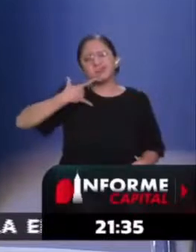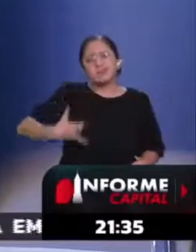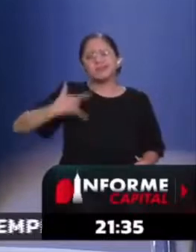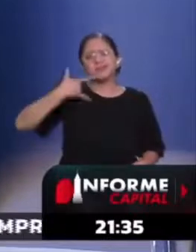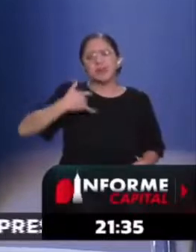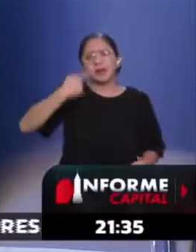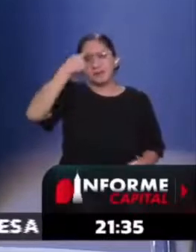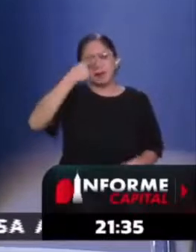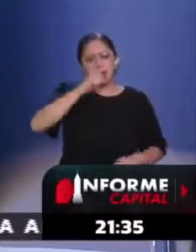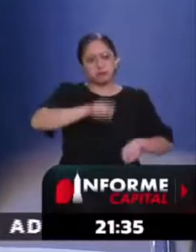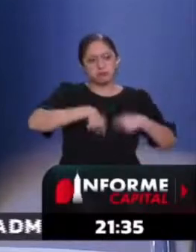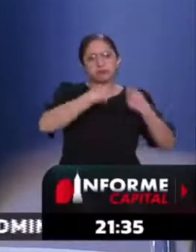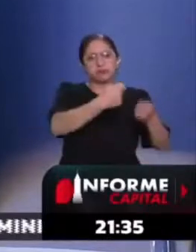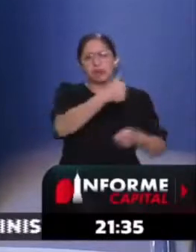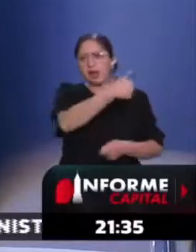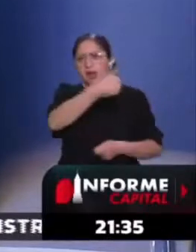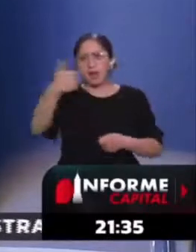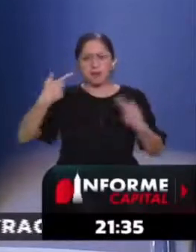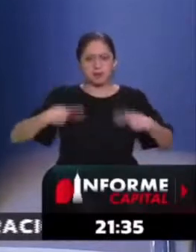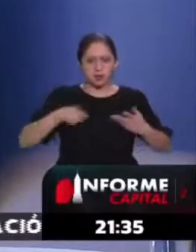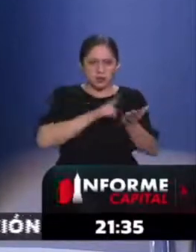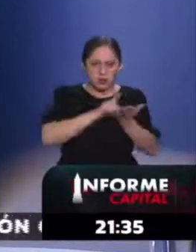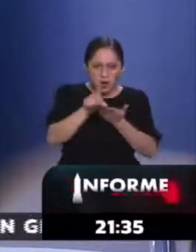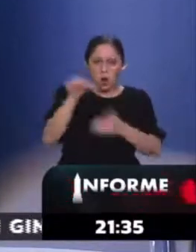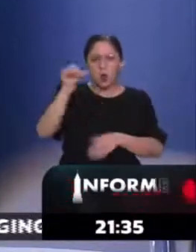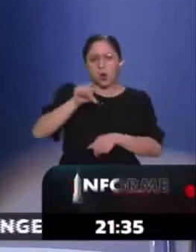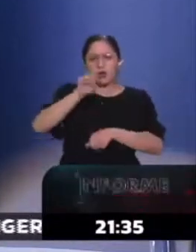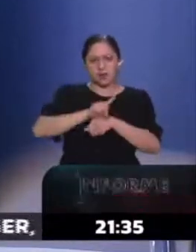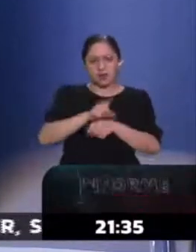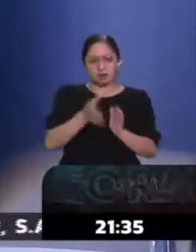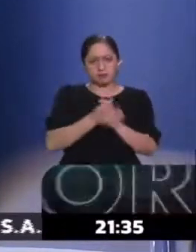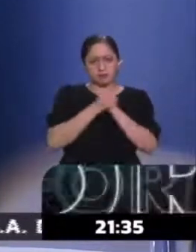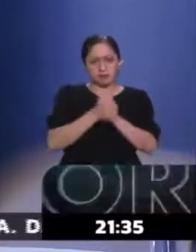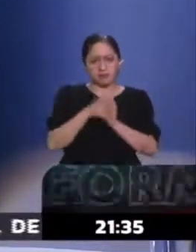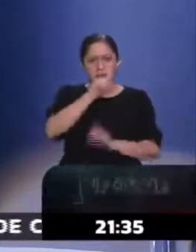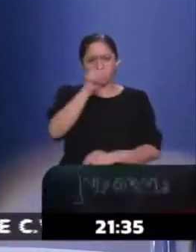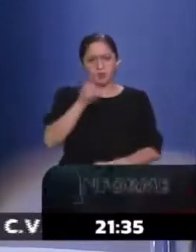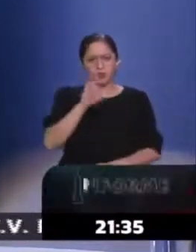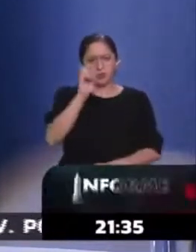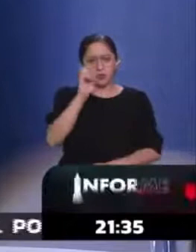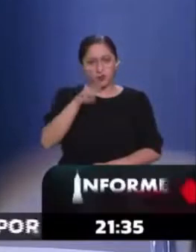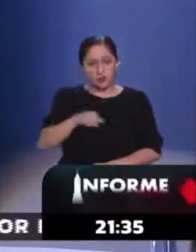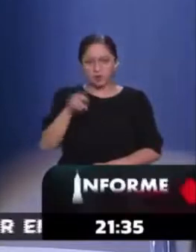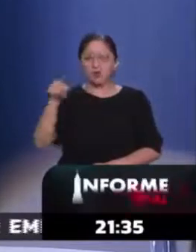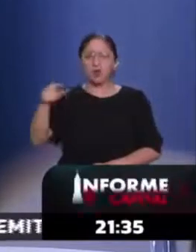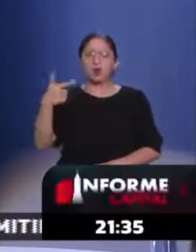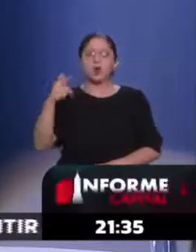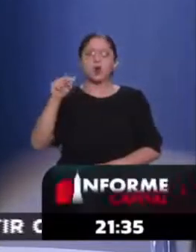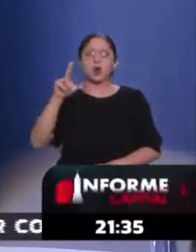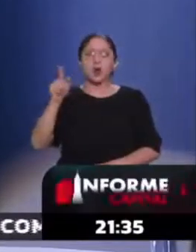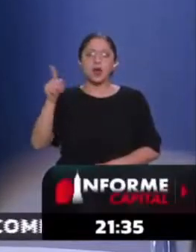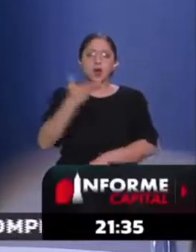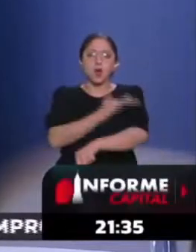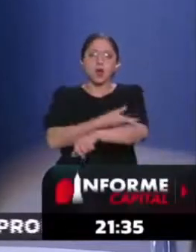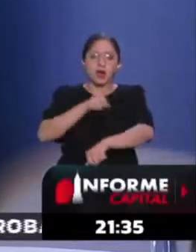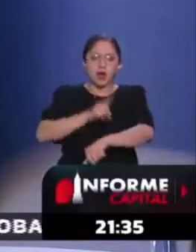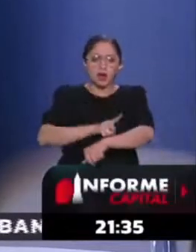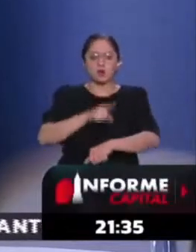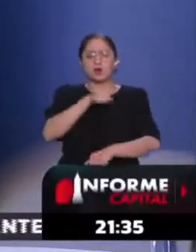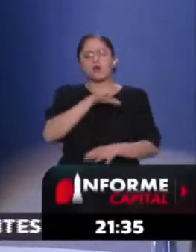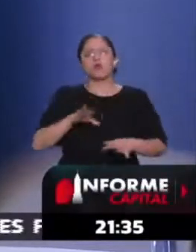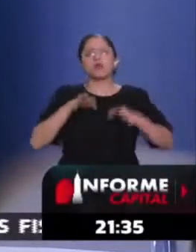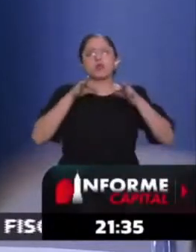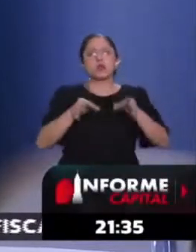enfrentar para garantizar derechos a todos, saludamos con mucho gusto vía Zoom a Gloria Careaga. Ella es coordinadora de la Fundación Arcoíris y